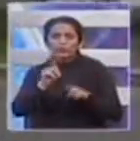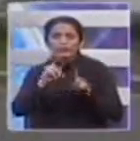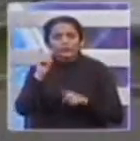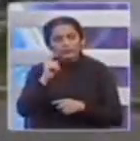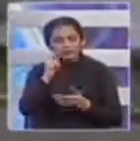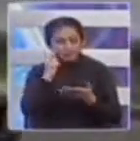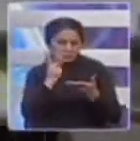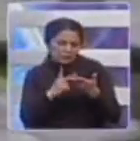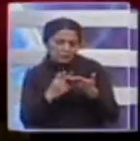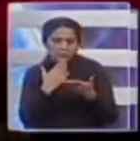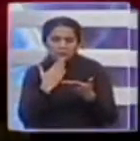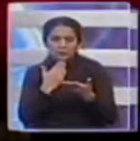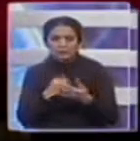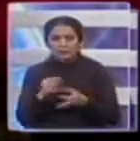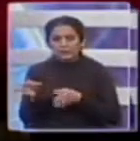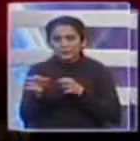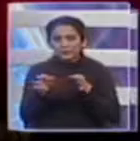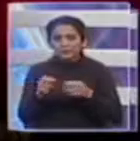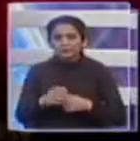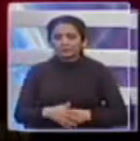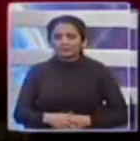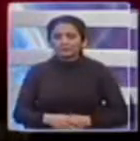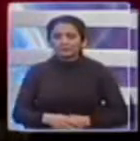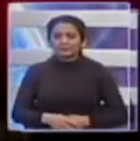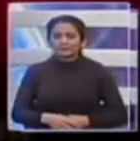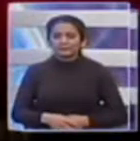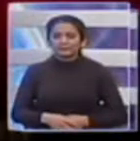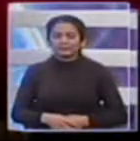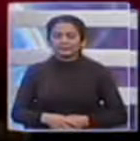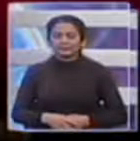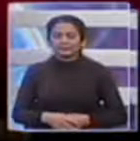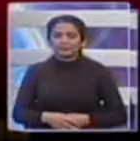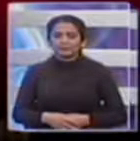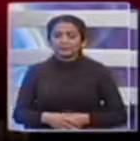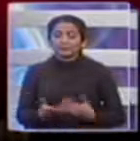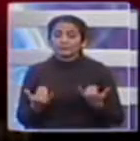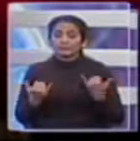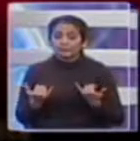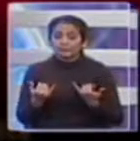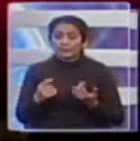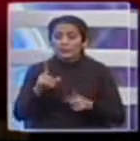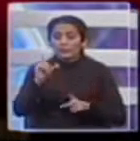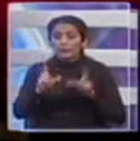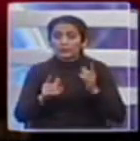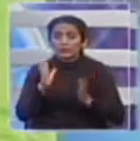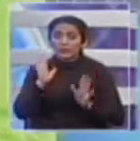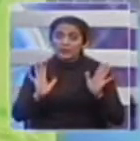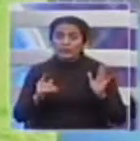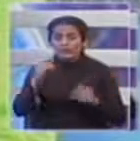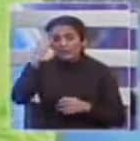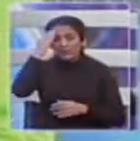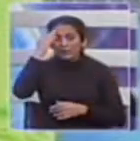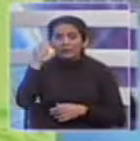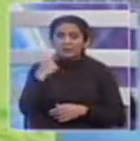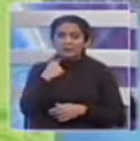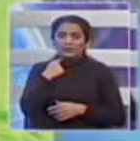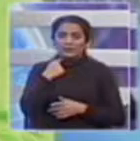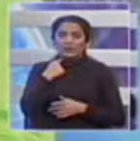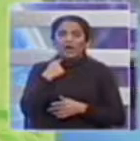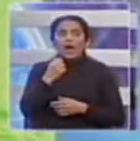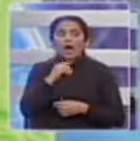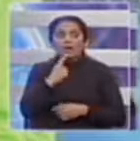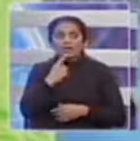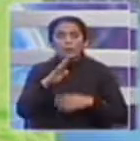y explicó. Yo creo que en campaña electoral se puede escuchar cualquier cosa, los que van a perder pueden ofrecer cualquier cosa, incluso hasta ir a una